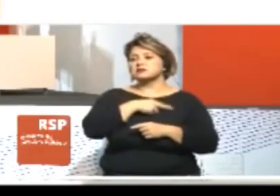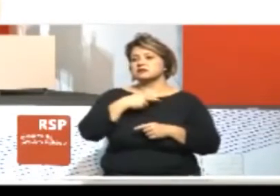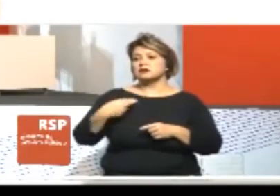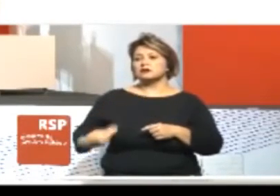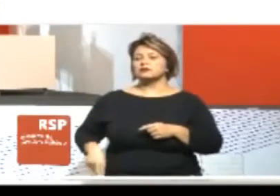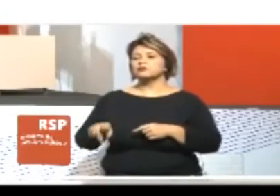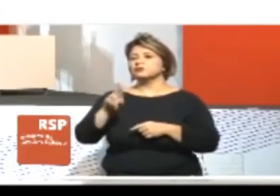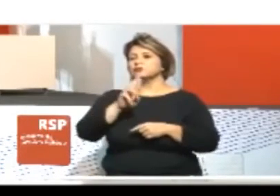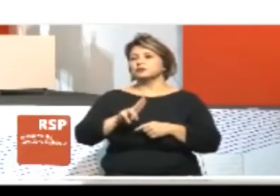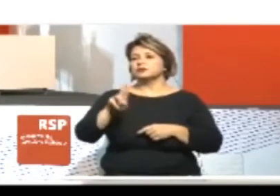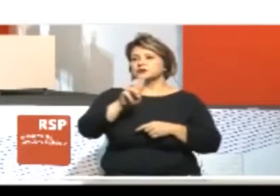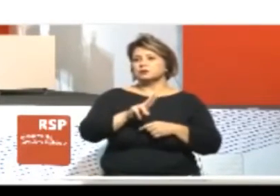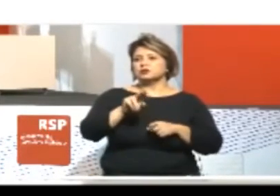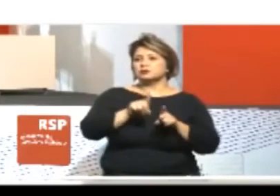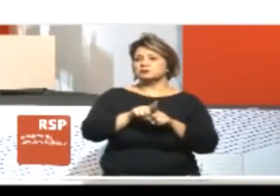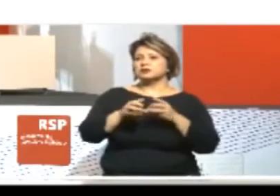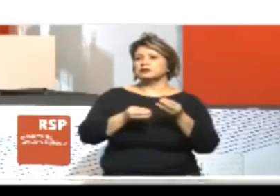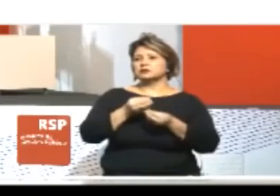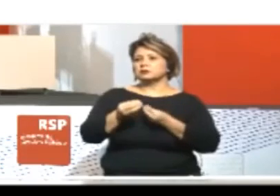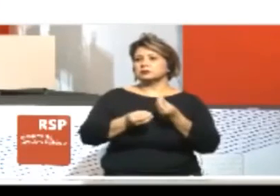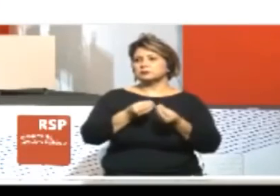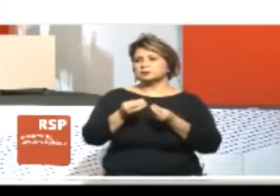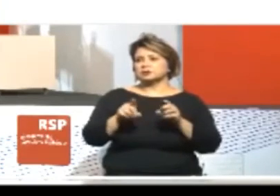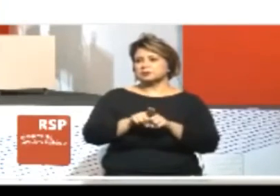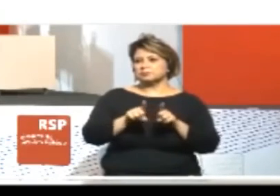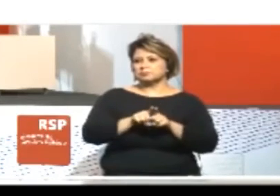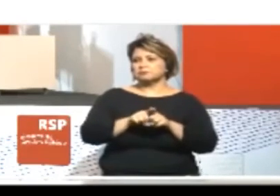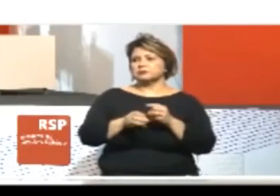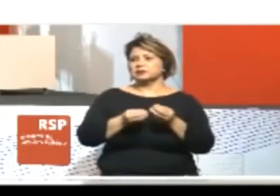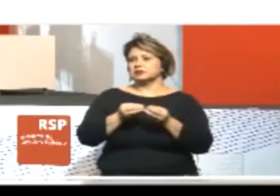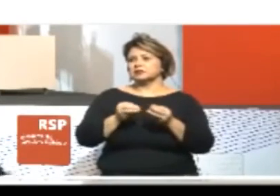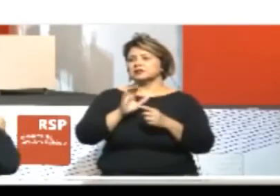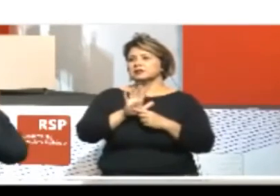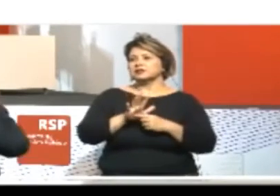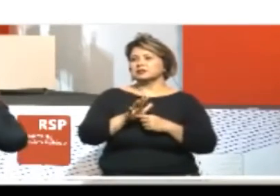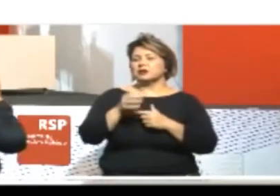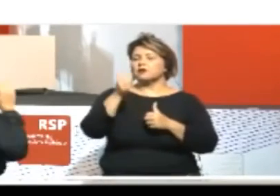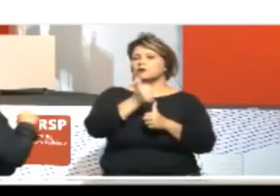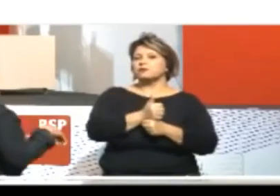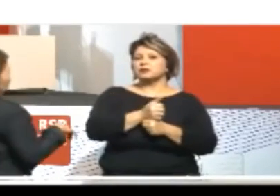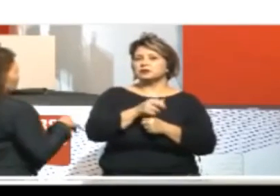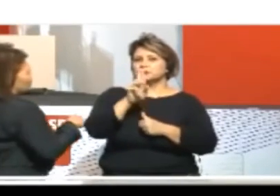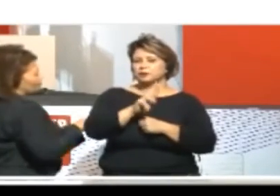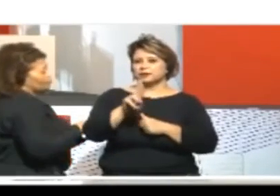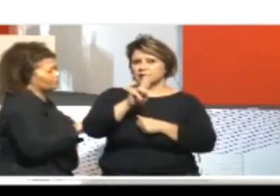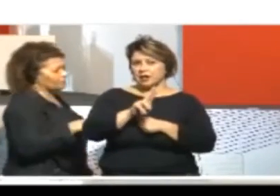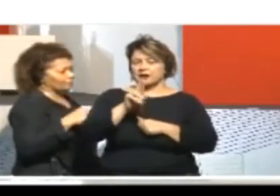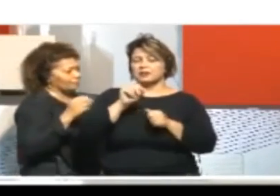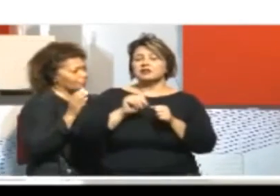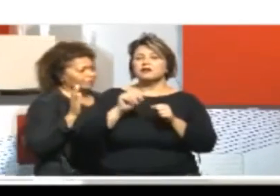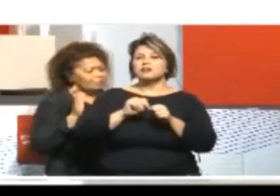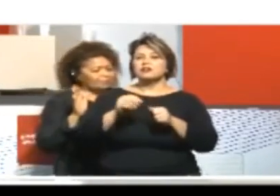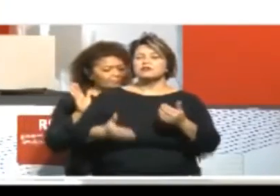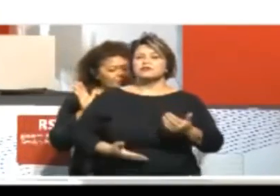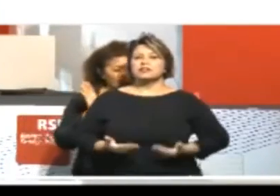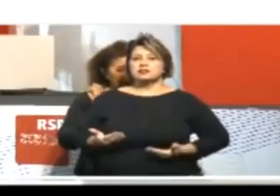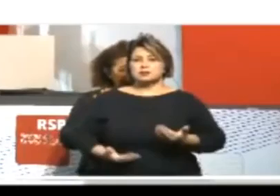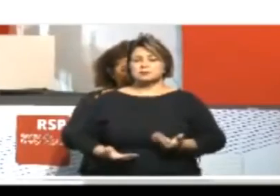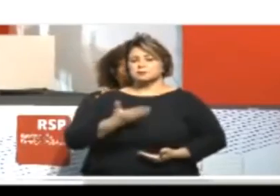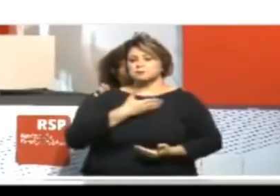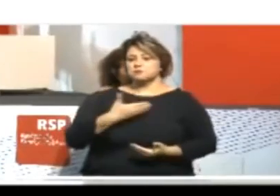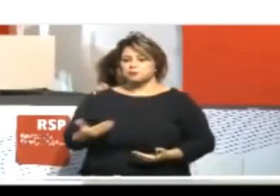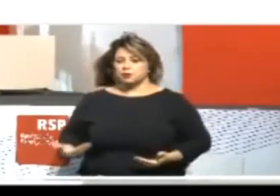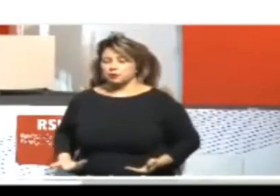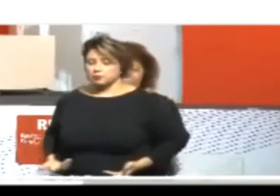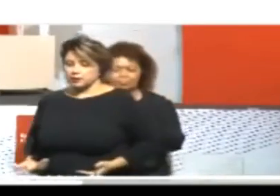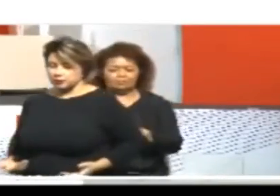que nosotros supuestamente deberíamos de estar cubriendo. Y el hecho de que esos empleados públicos hayan ido a la China y estén